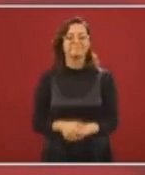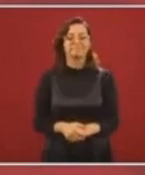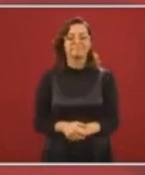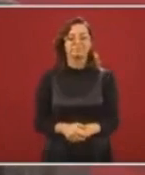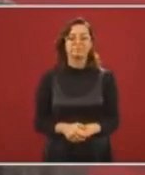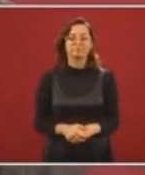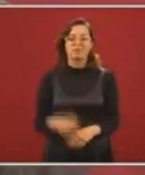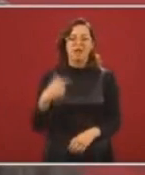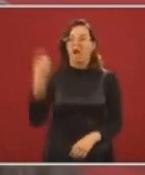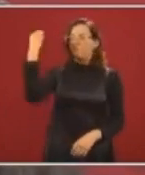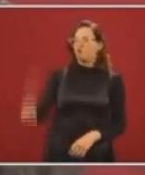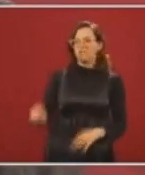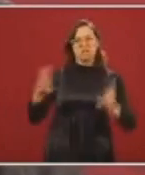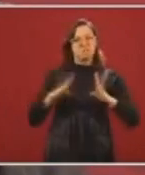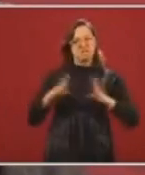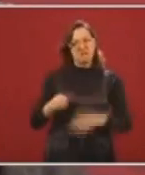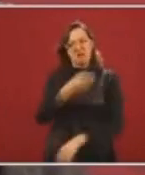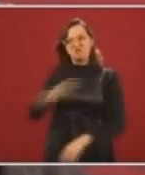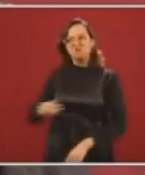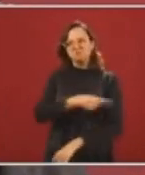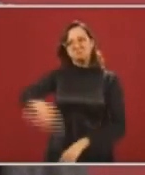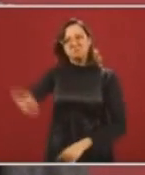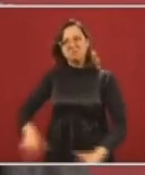es por la fuerza, no.